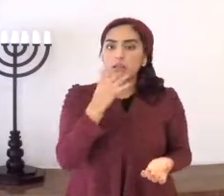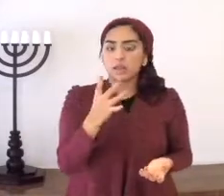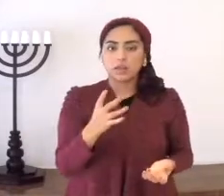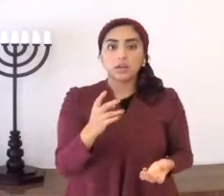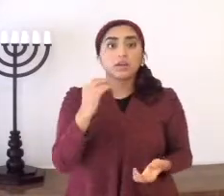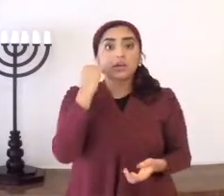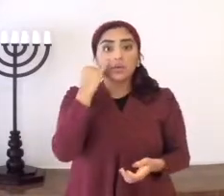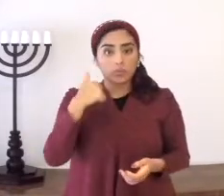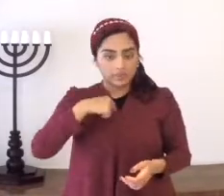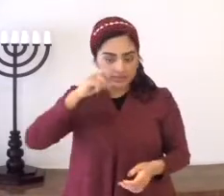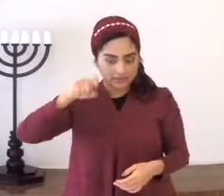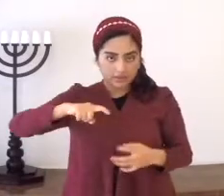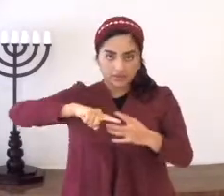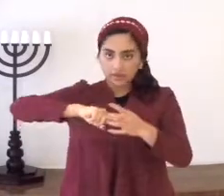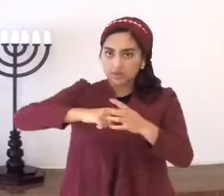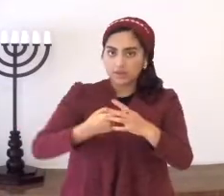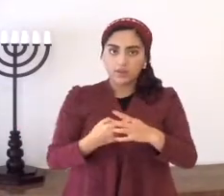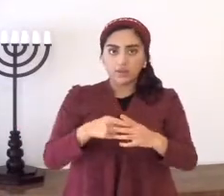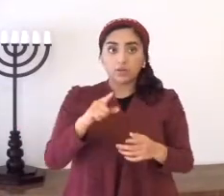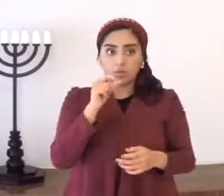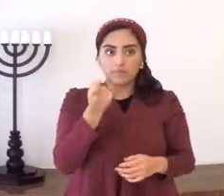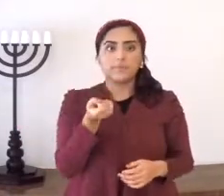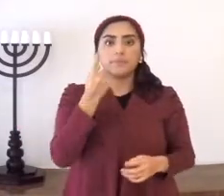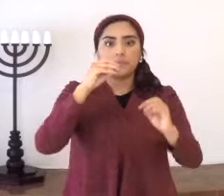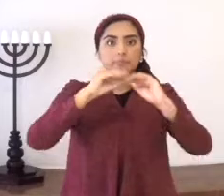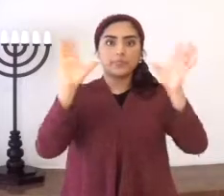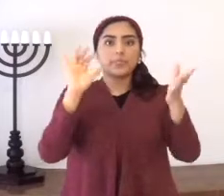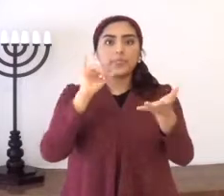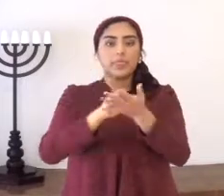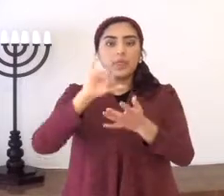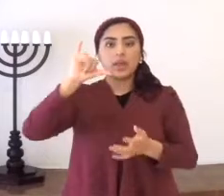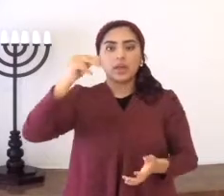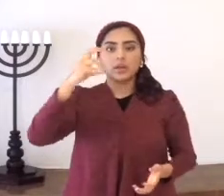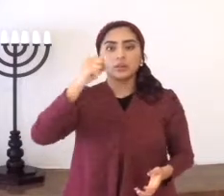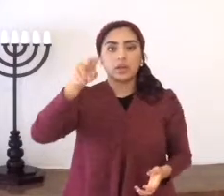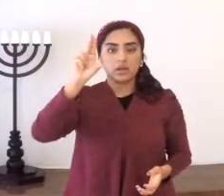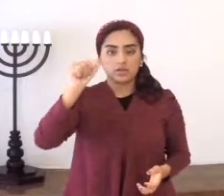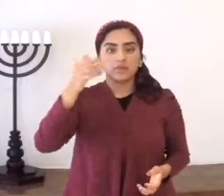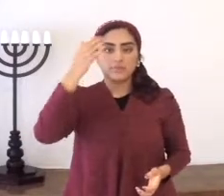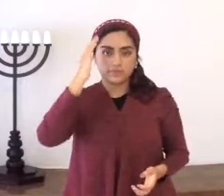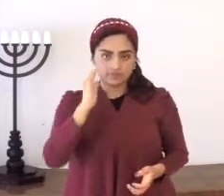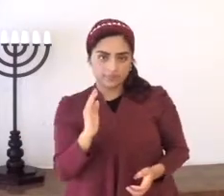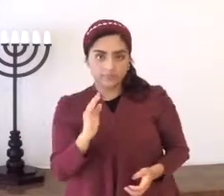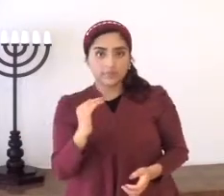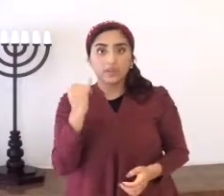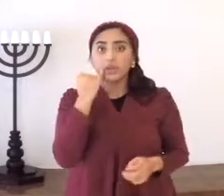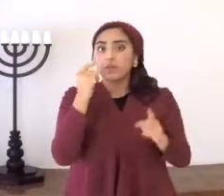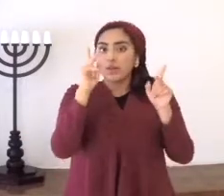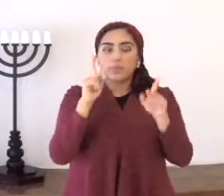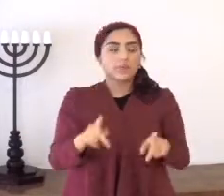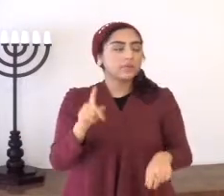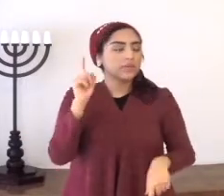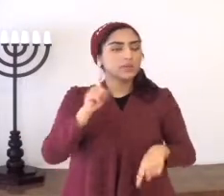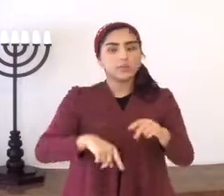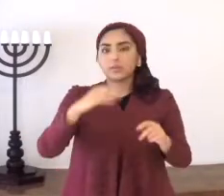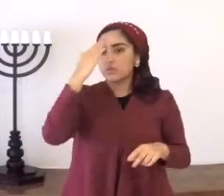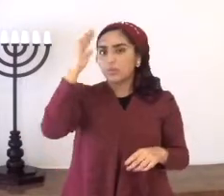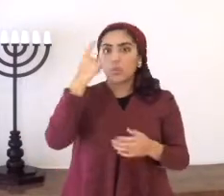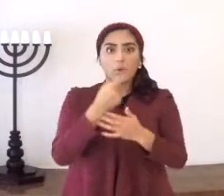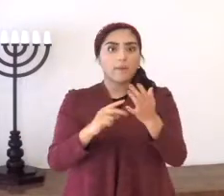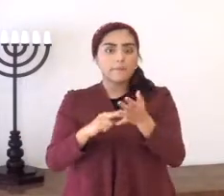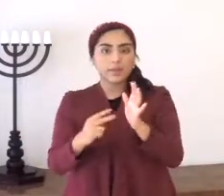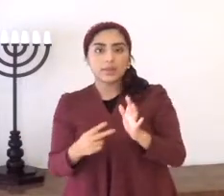pueden disipar la luz. Es que si no empezamos desde cero, no se le entiende que Yahshua es Elohim. Si la persona no